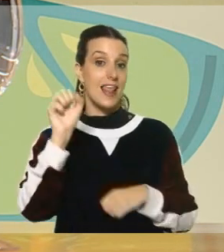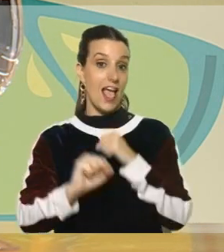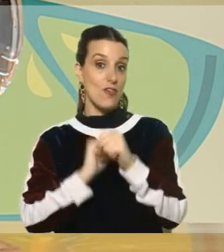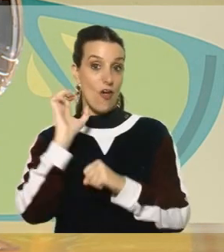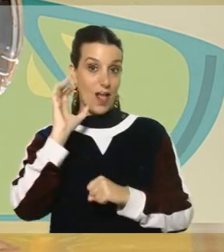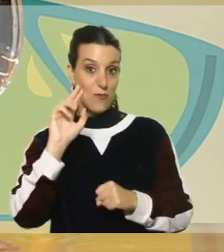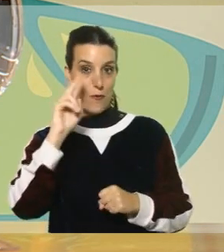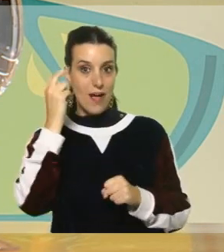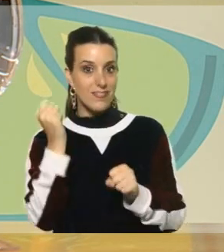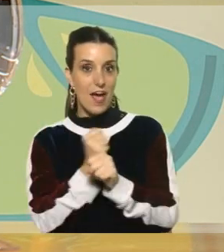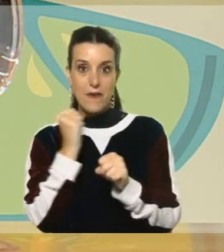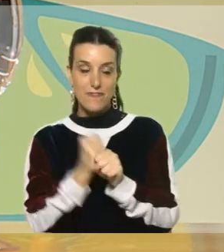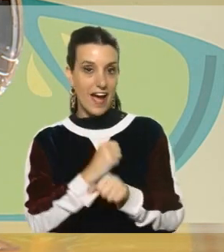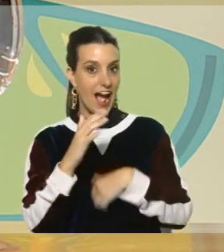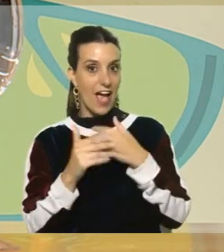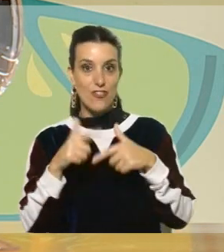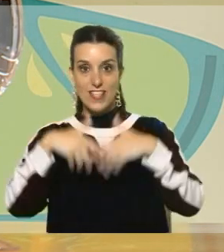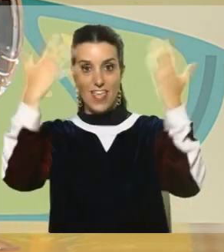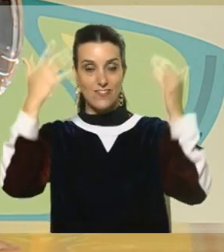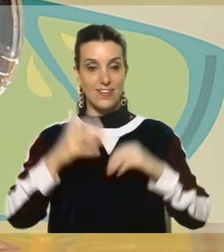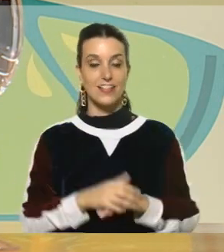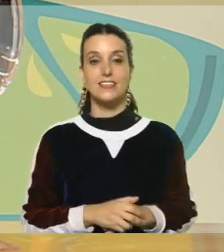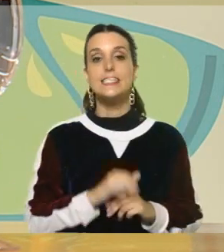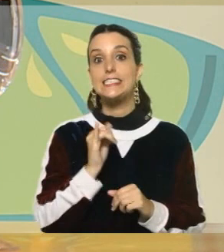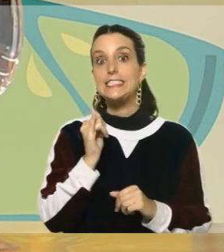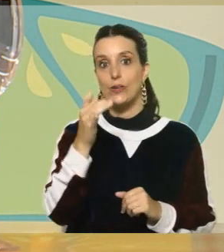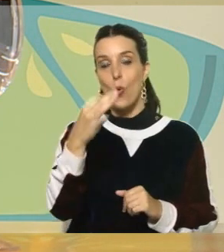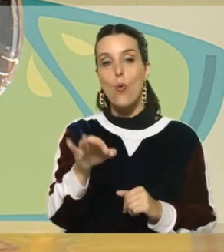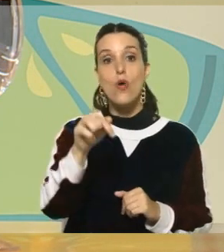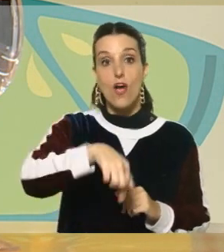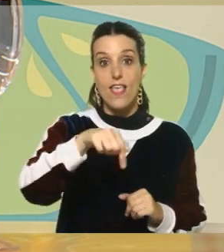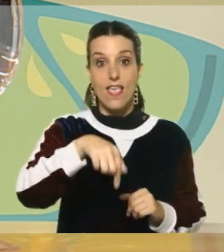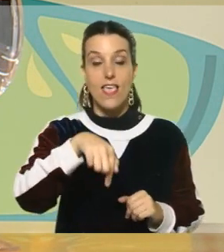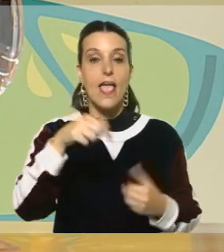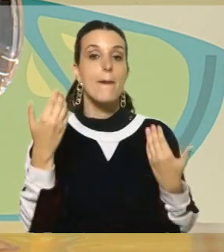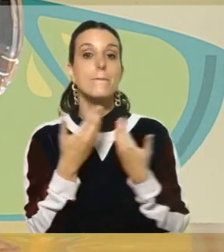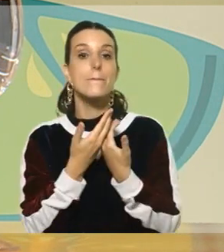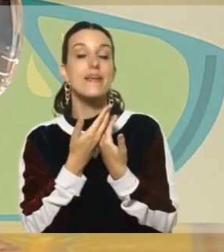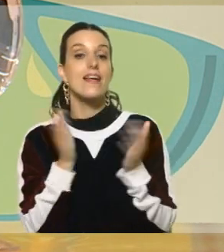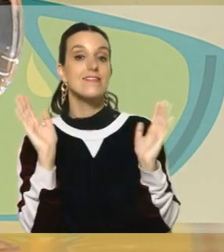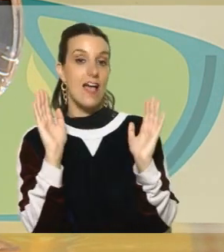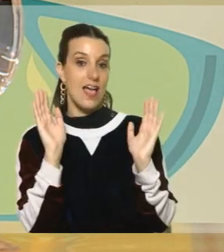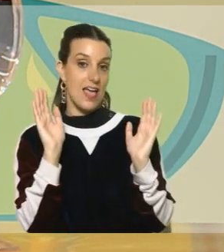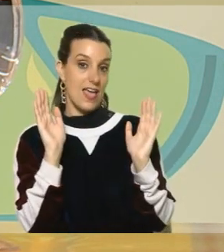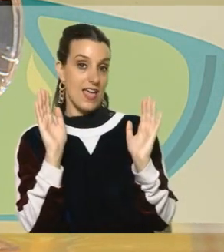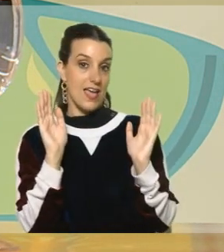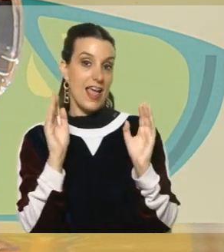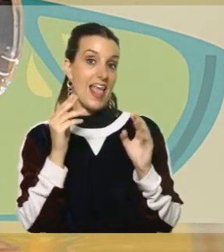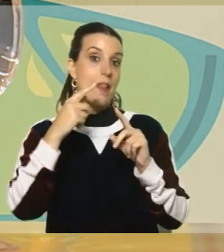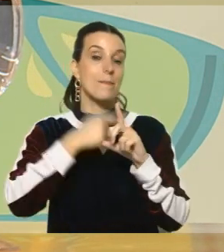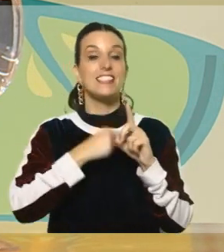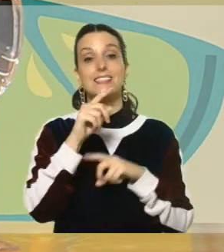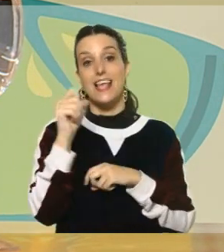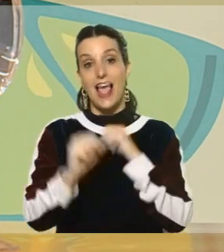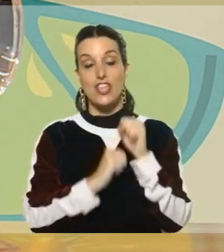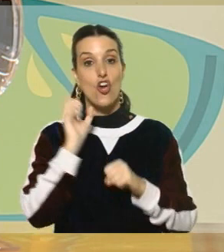está trabajando mucho para esta celebración. Sí, exactamente, hoy comienza el mes del centenario, claro, de la